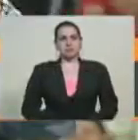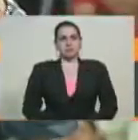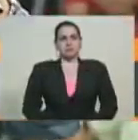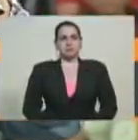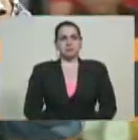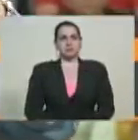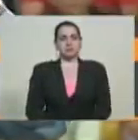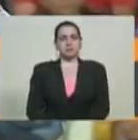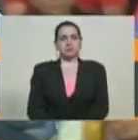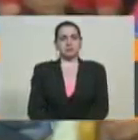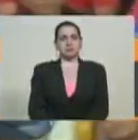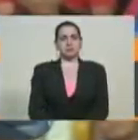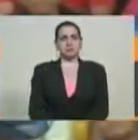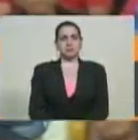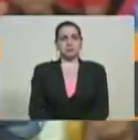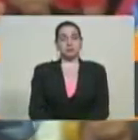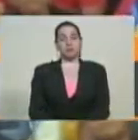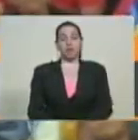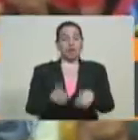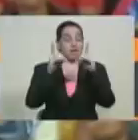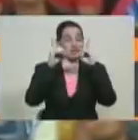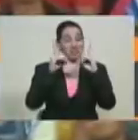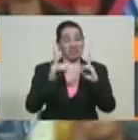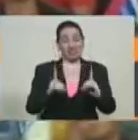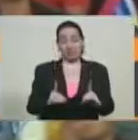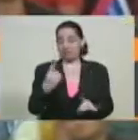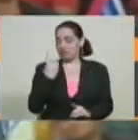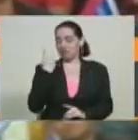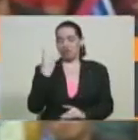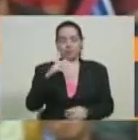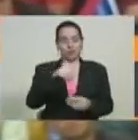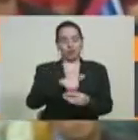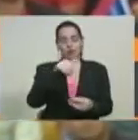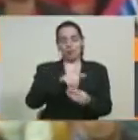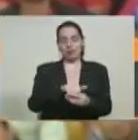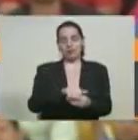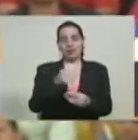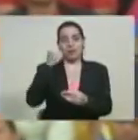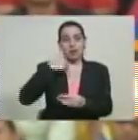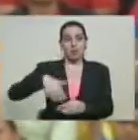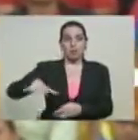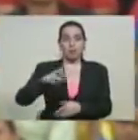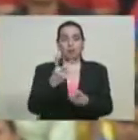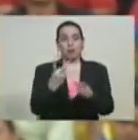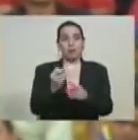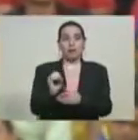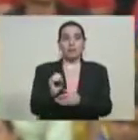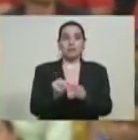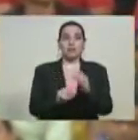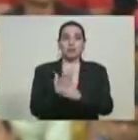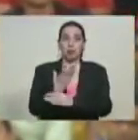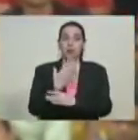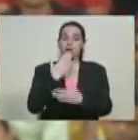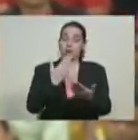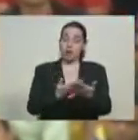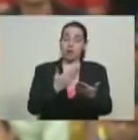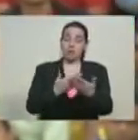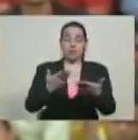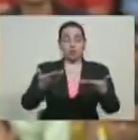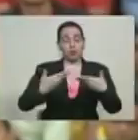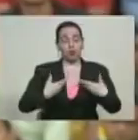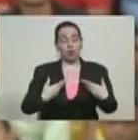Bueno, eso se decide con el voto del pueblo el 20 de mayo. Yo les pido el voto.